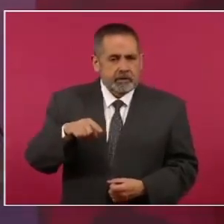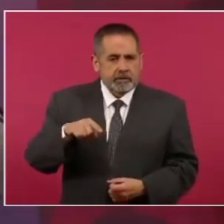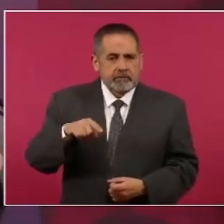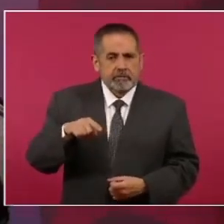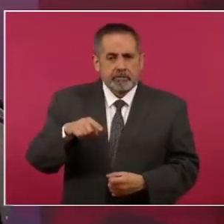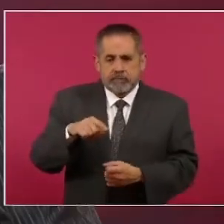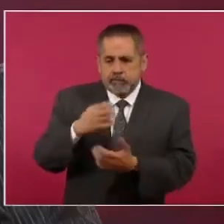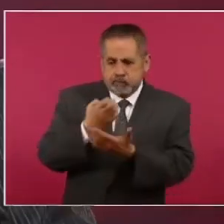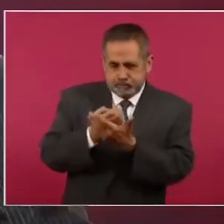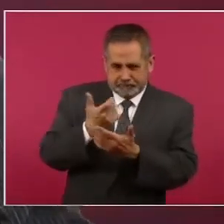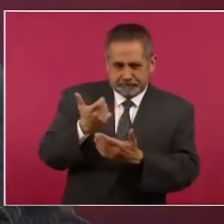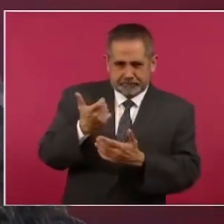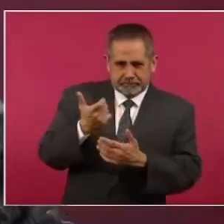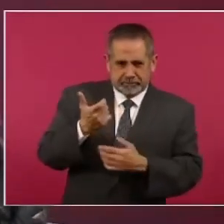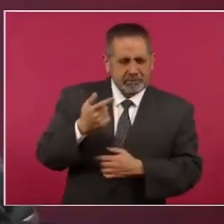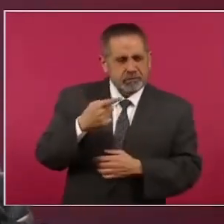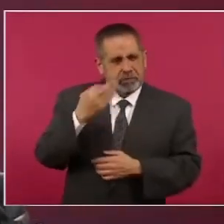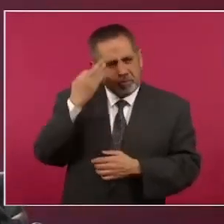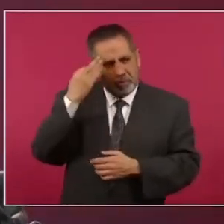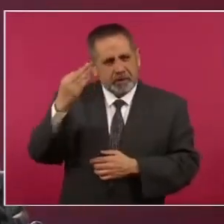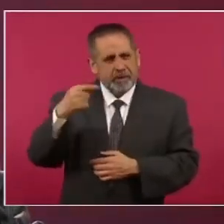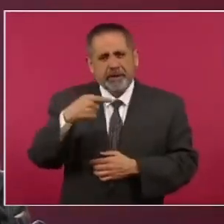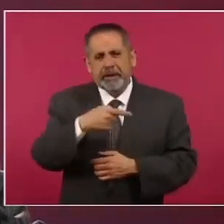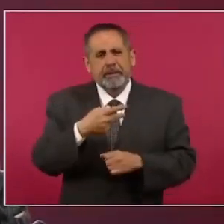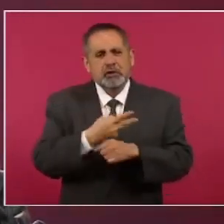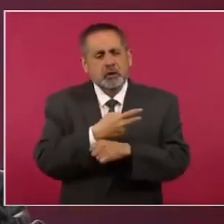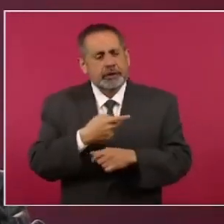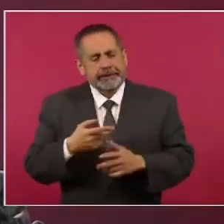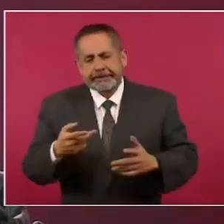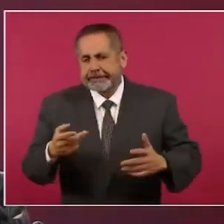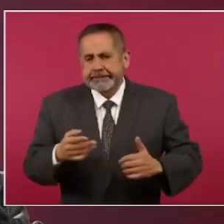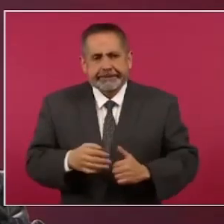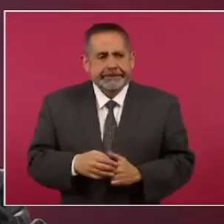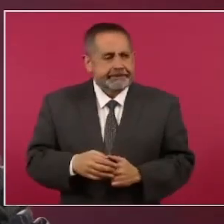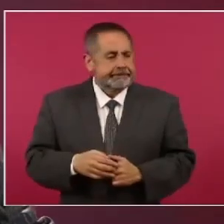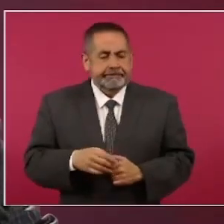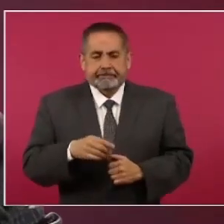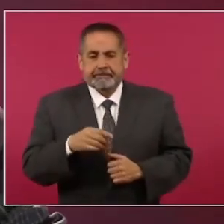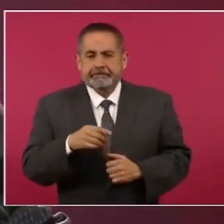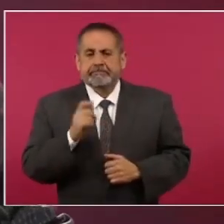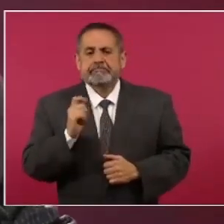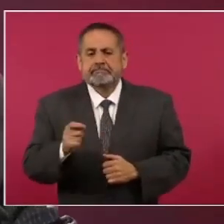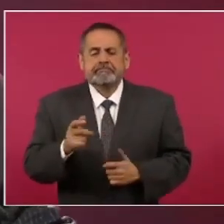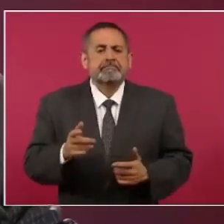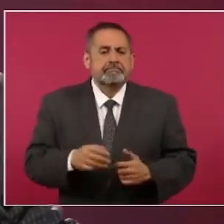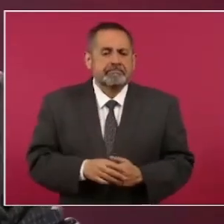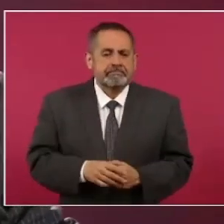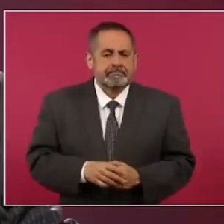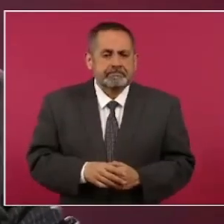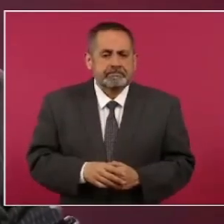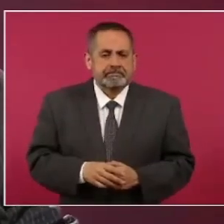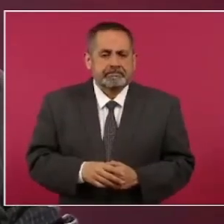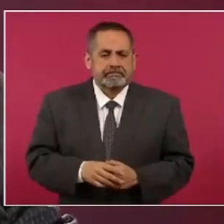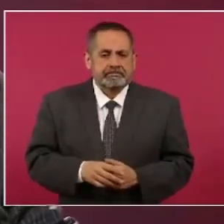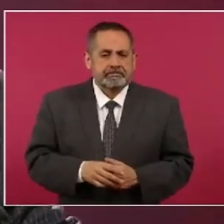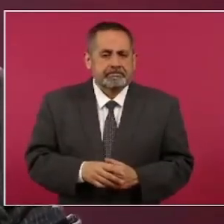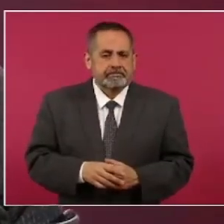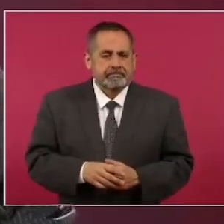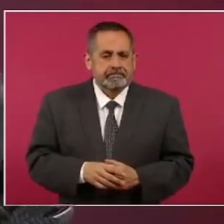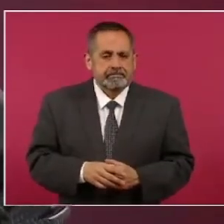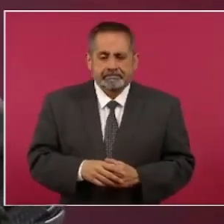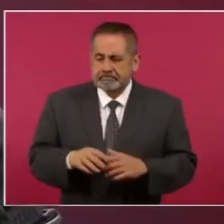prevaleció durante mucho tiempo, el que participara